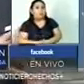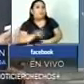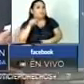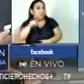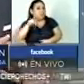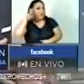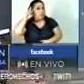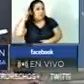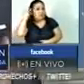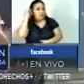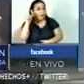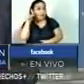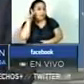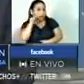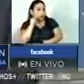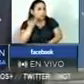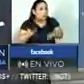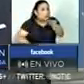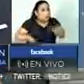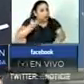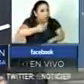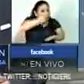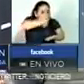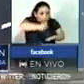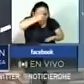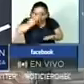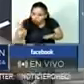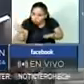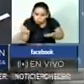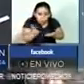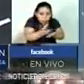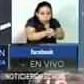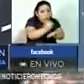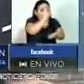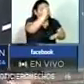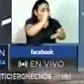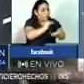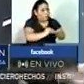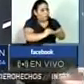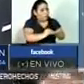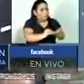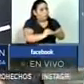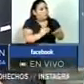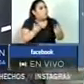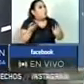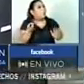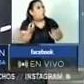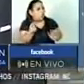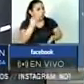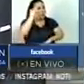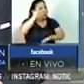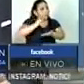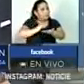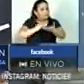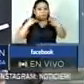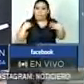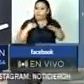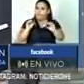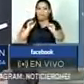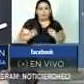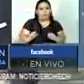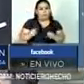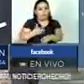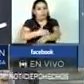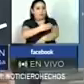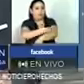significar una menor recaudación de cotizaciones. Cuán menor no lo podemos